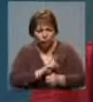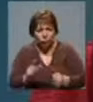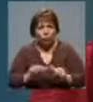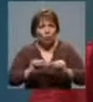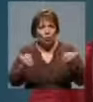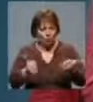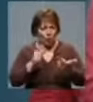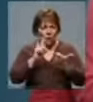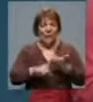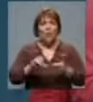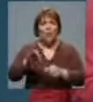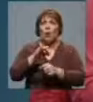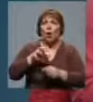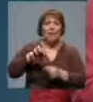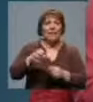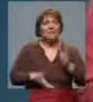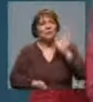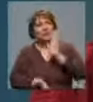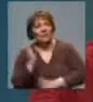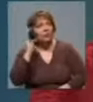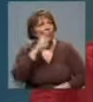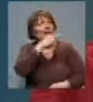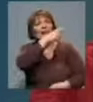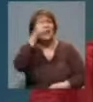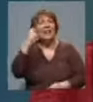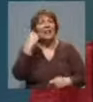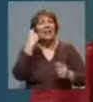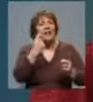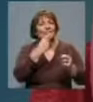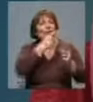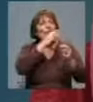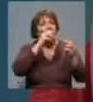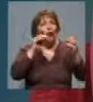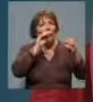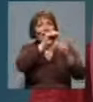el sector de Pedro bordaberries se fue de los entes